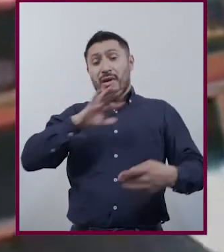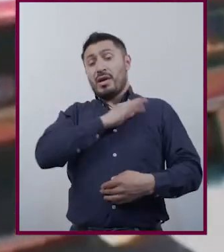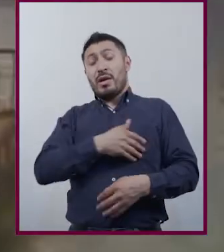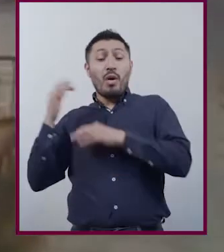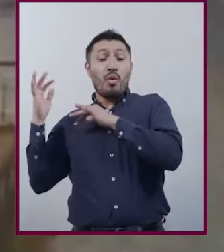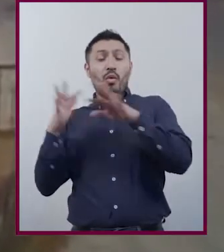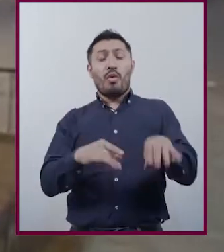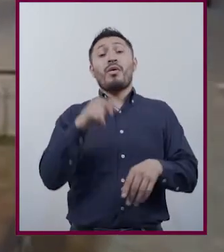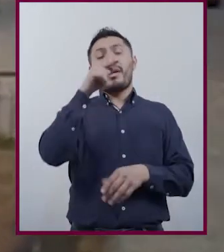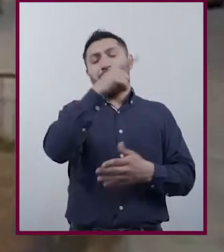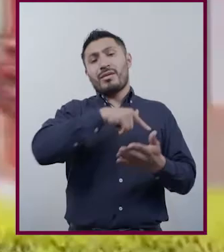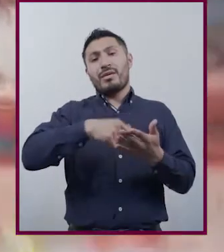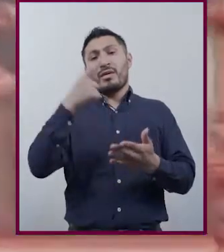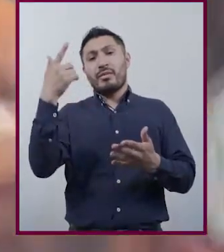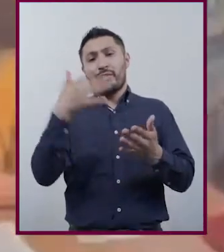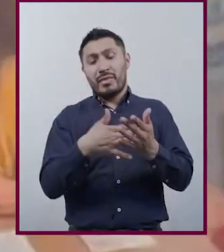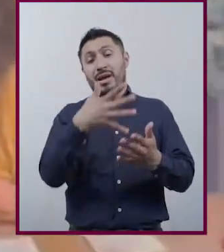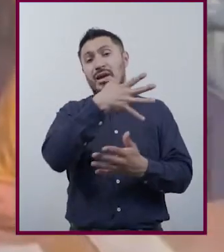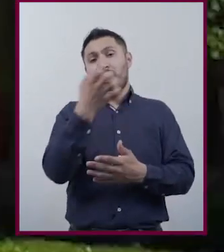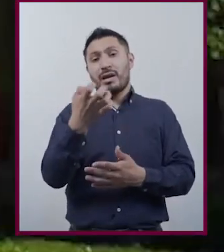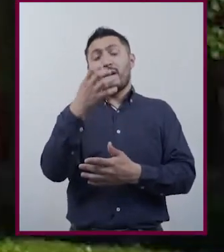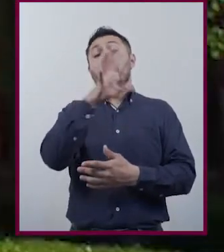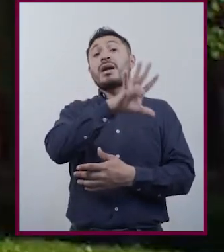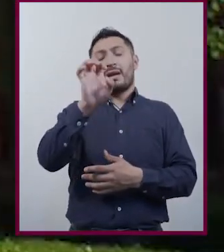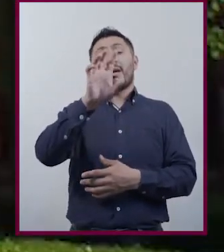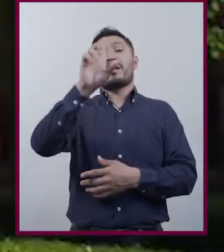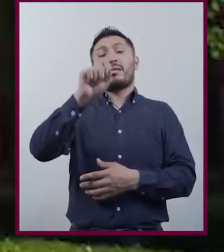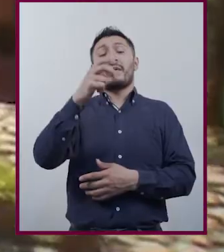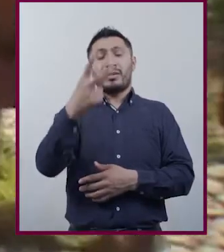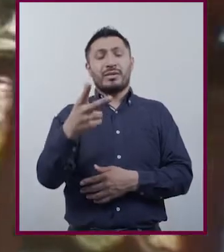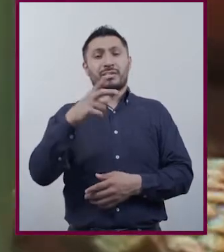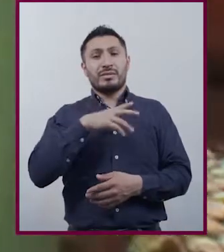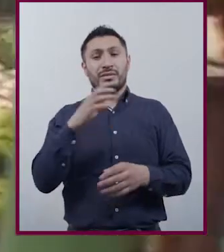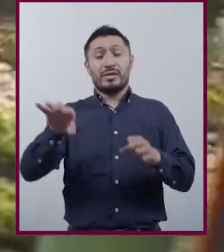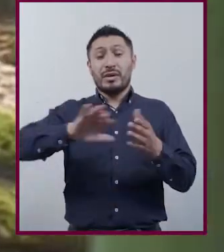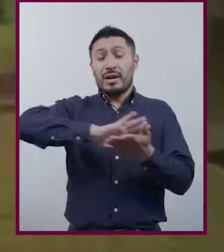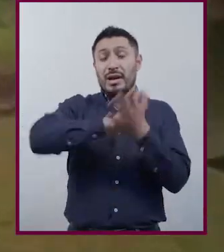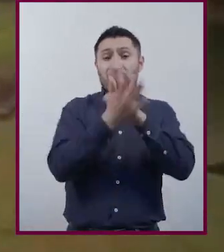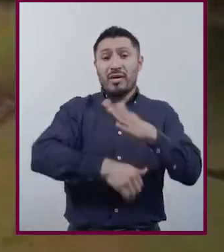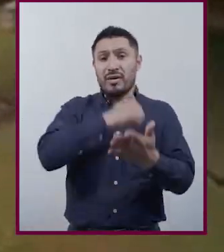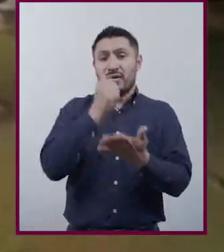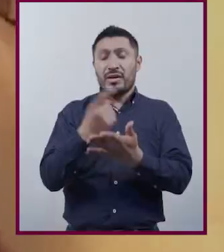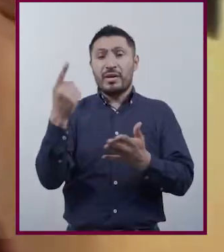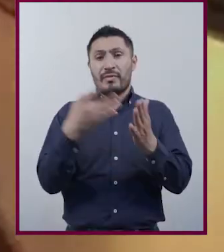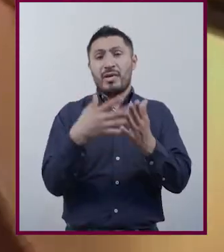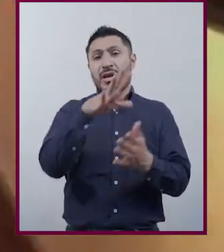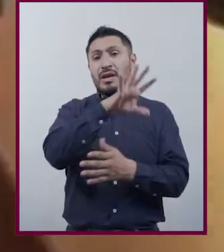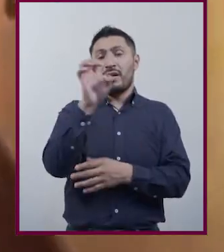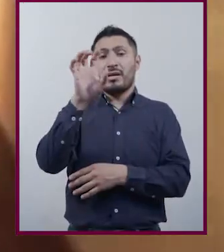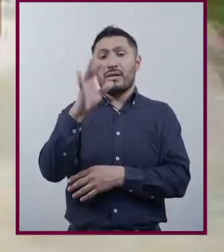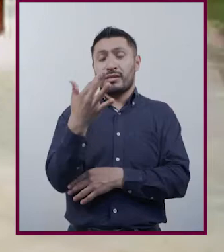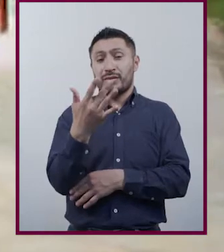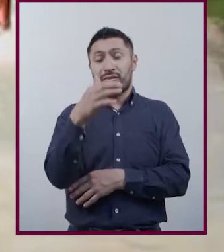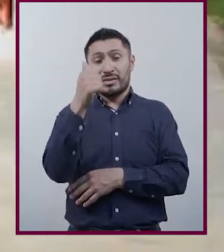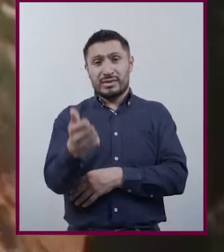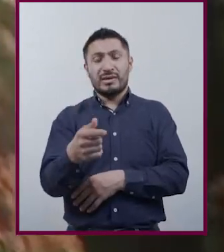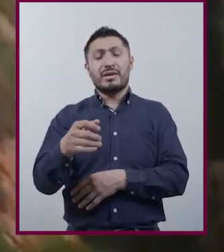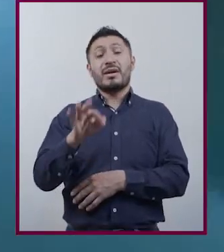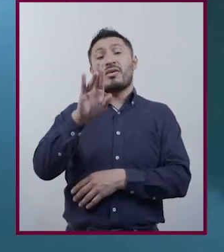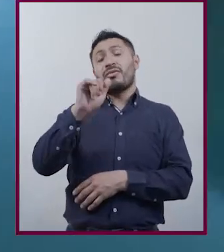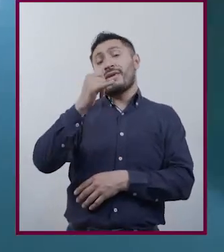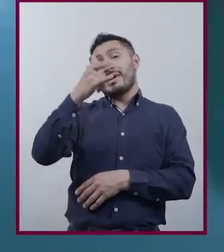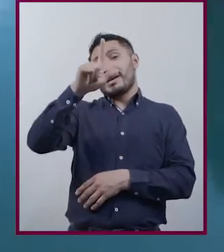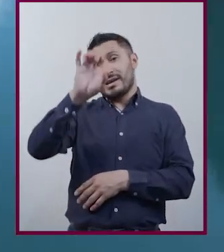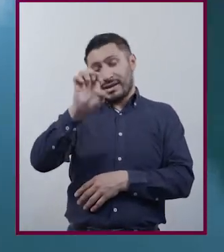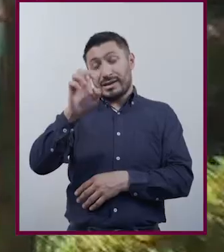en 1528. Fue elevado al rango de ciudad en 1556 por los frailes dominicos y